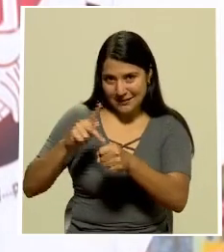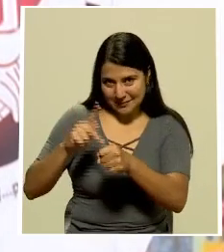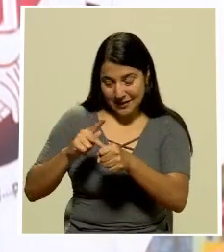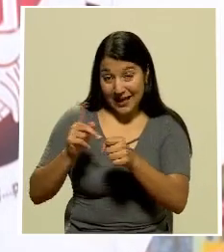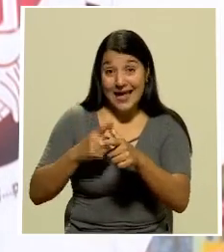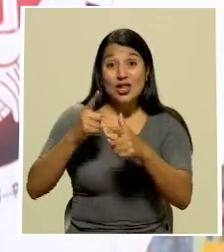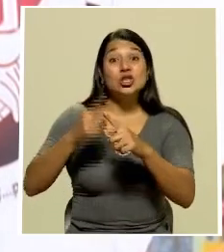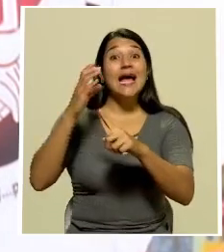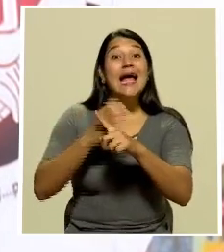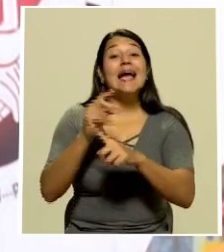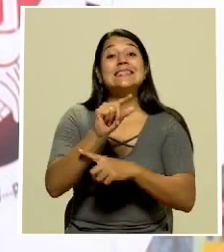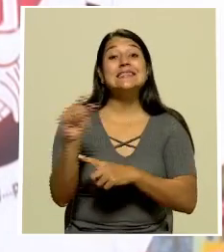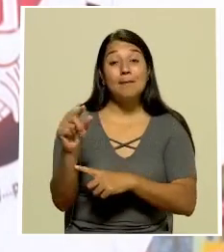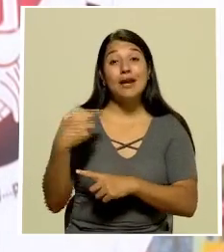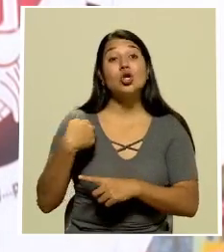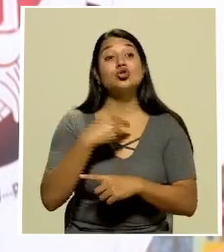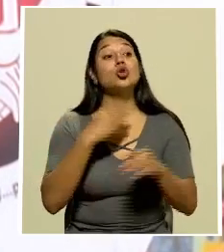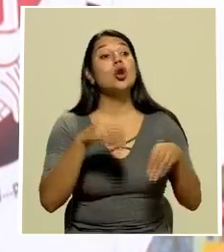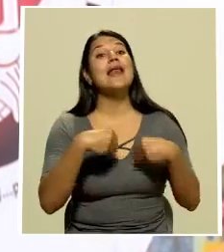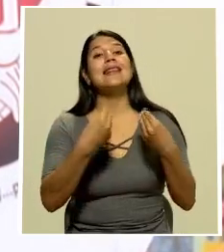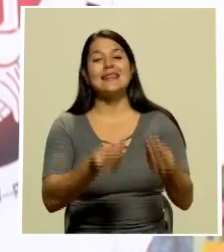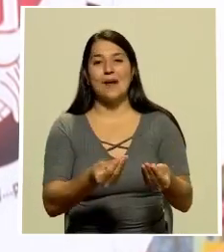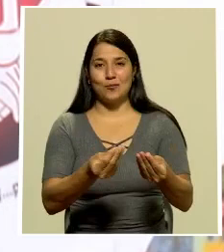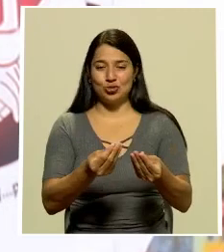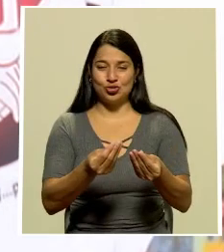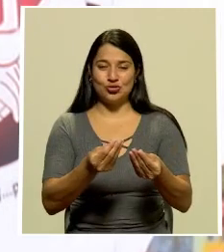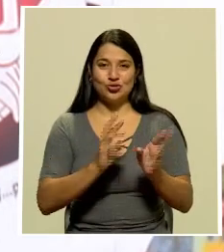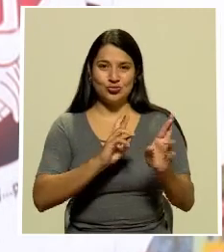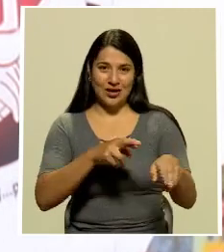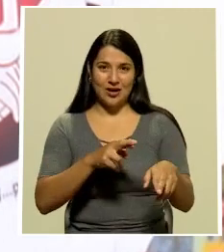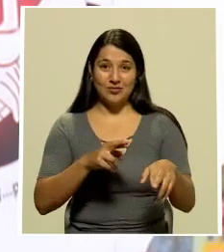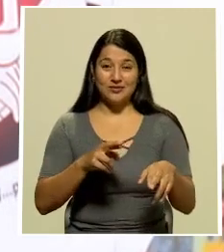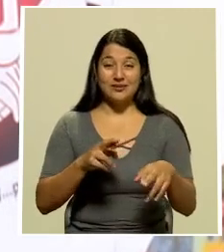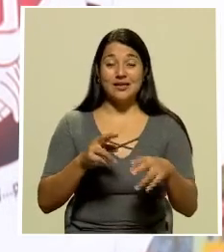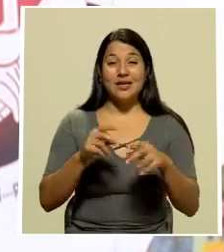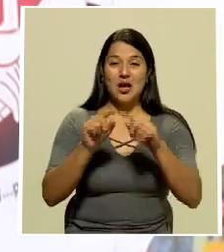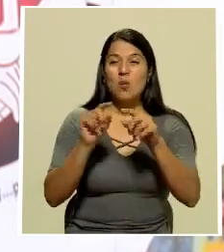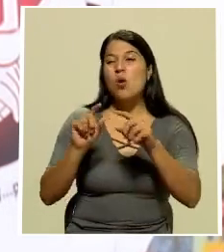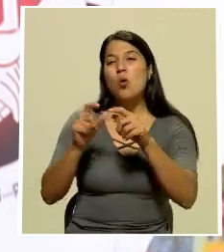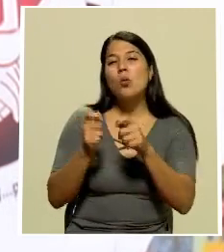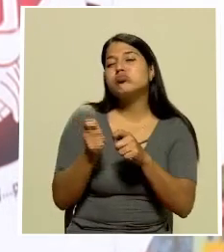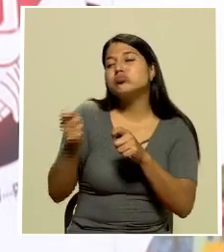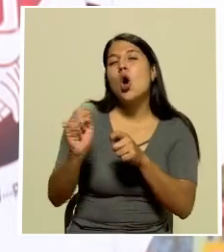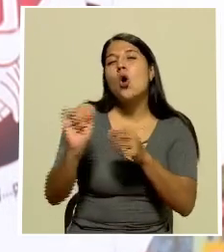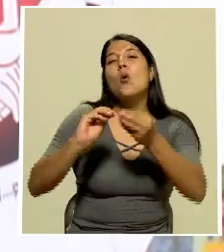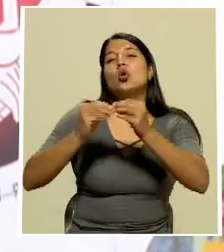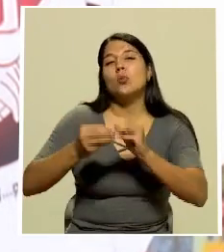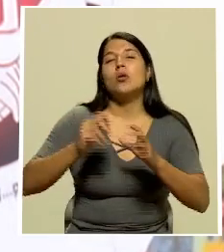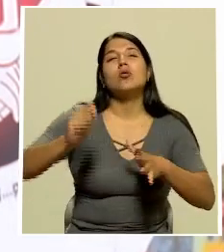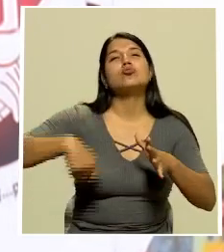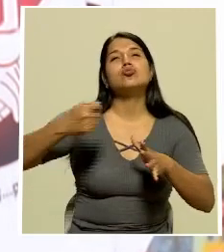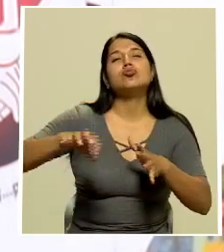entregar un premio para ellos, se van a rifar para 3 mujeres y para 3 hombres